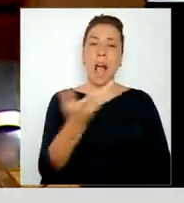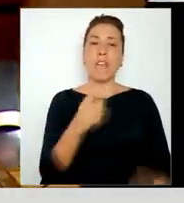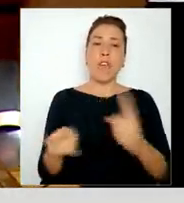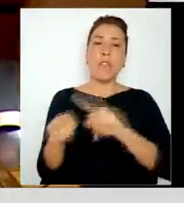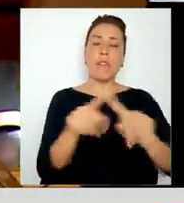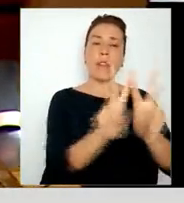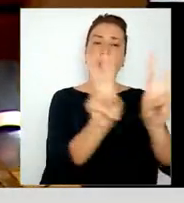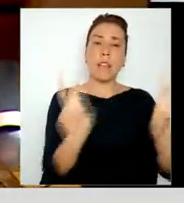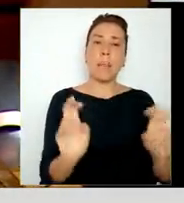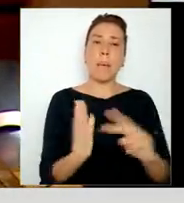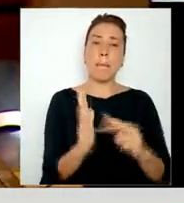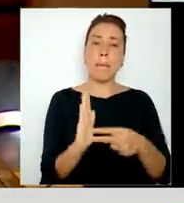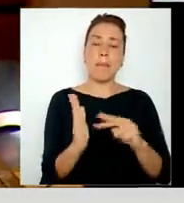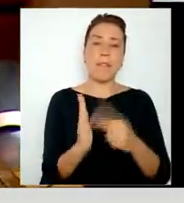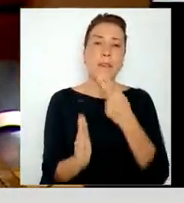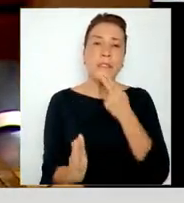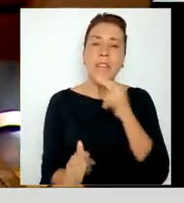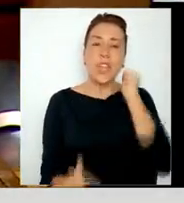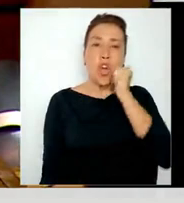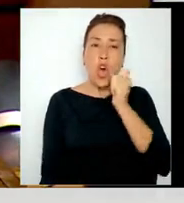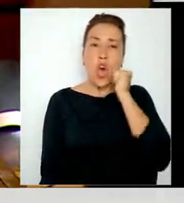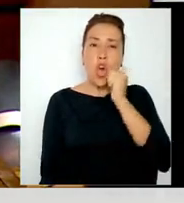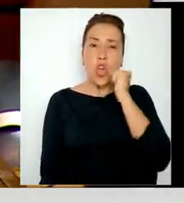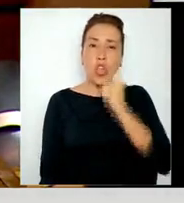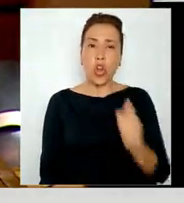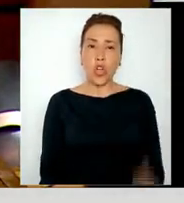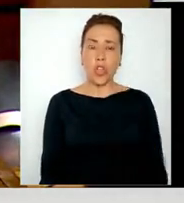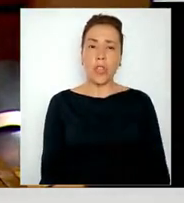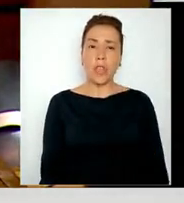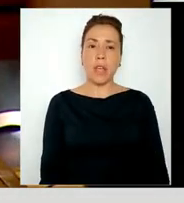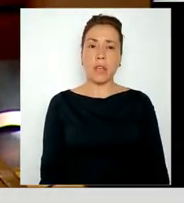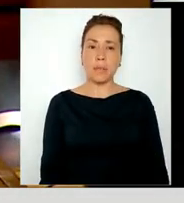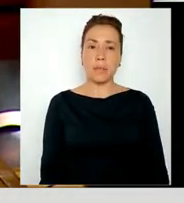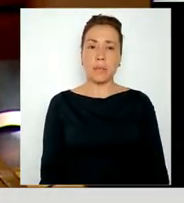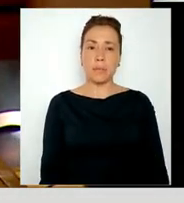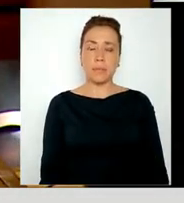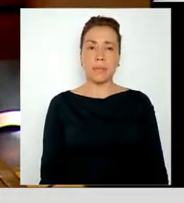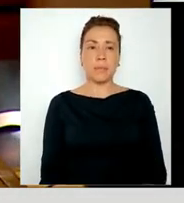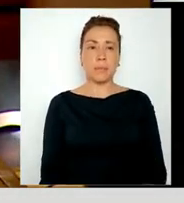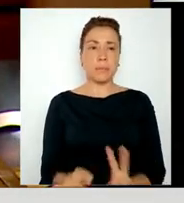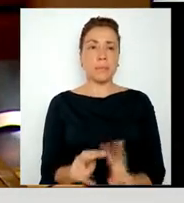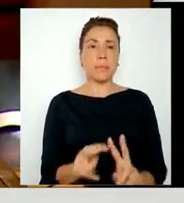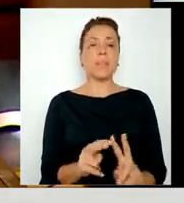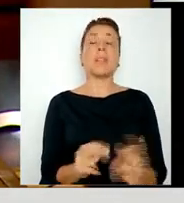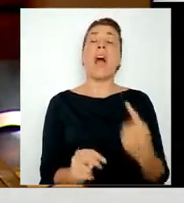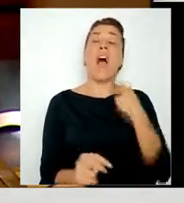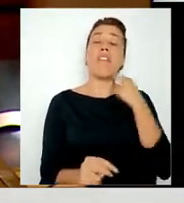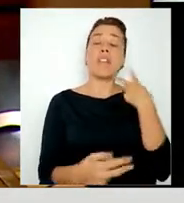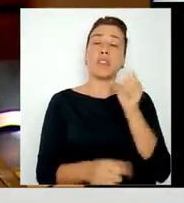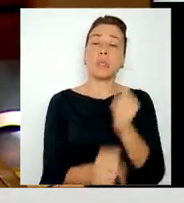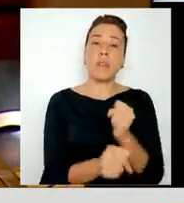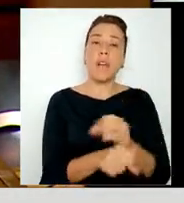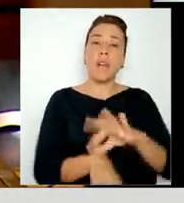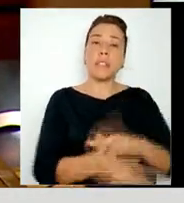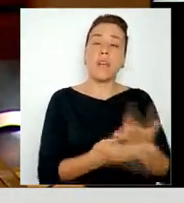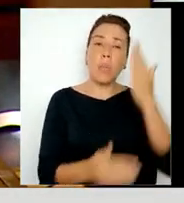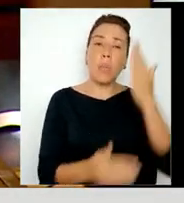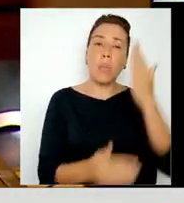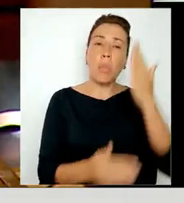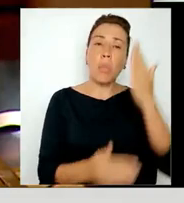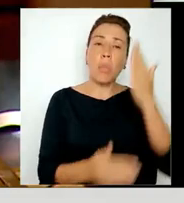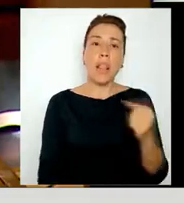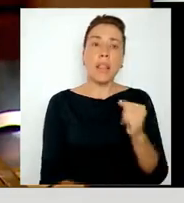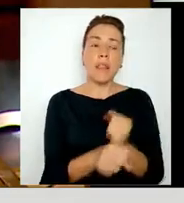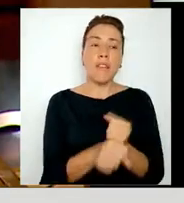que viven en el día a día y que van desempeñando y mermando su desempeño su salud mental en la labor que ellos Ejecutan